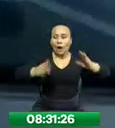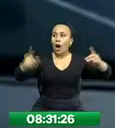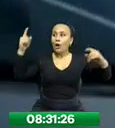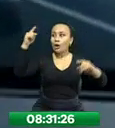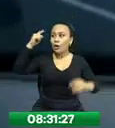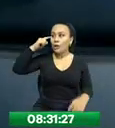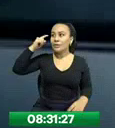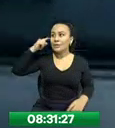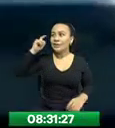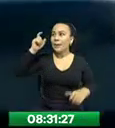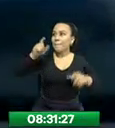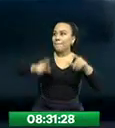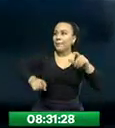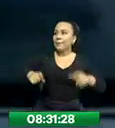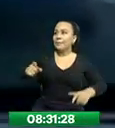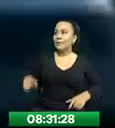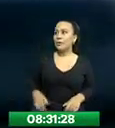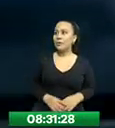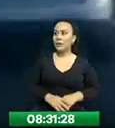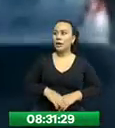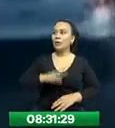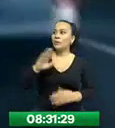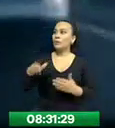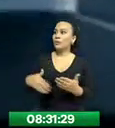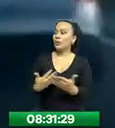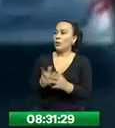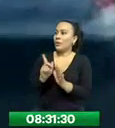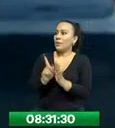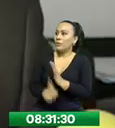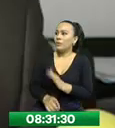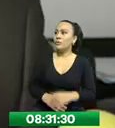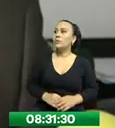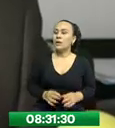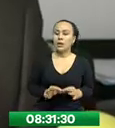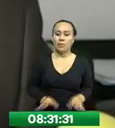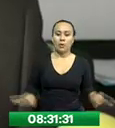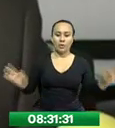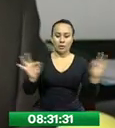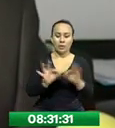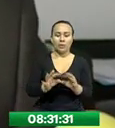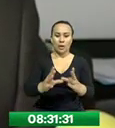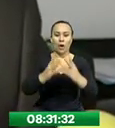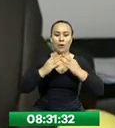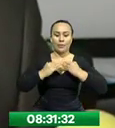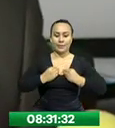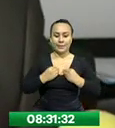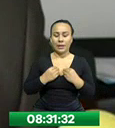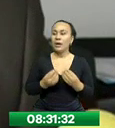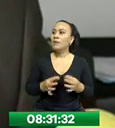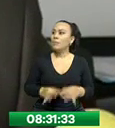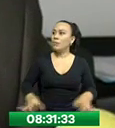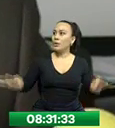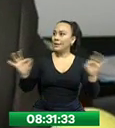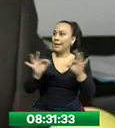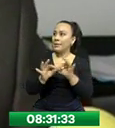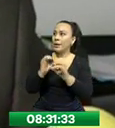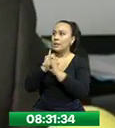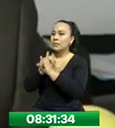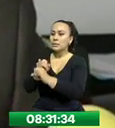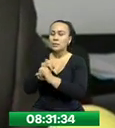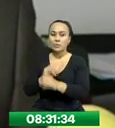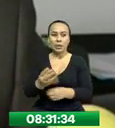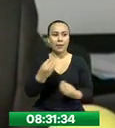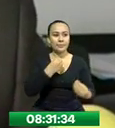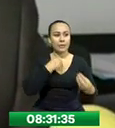y la gente denuncie, ¿no? No seamos parte de ello, del incumplimiento, más bien denunciemos. Para nosotros como instituciones públicas del